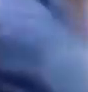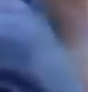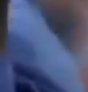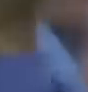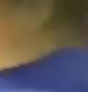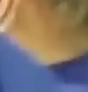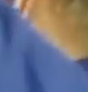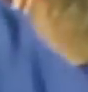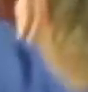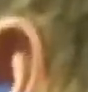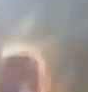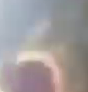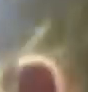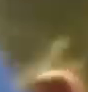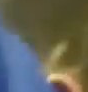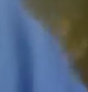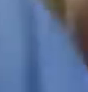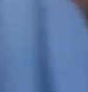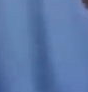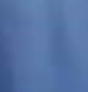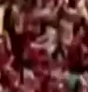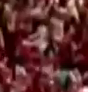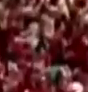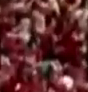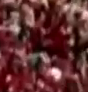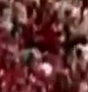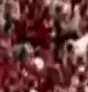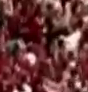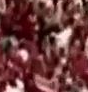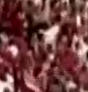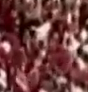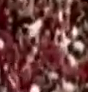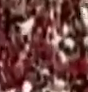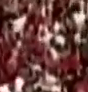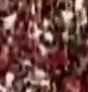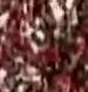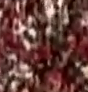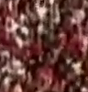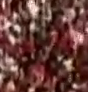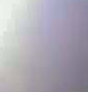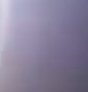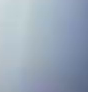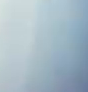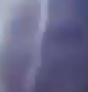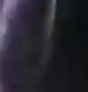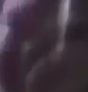Chávez! ¡Que viva la revolución latinoamericana y caribeña! ¡Que viva Venezuela!